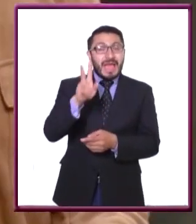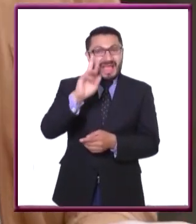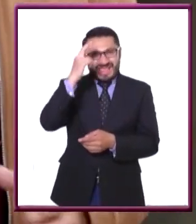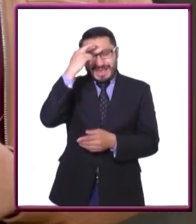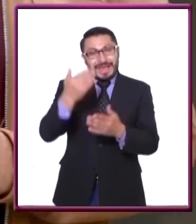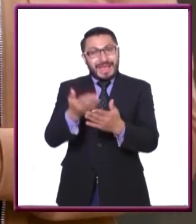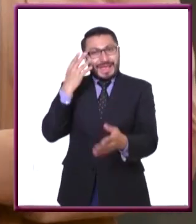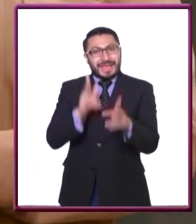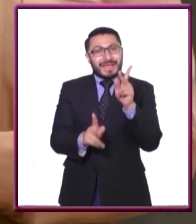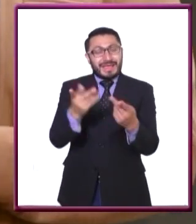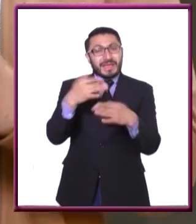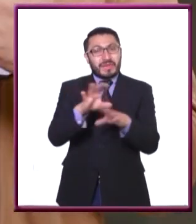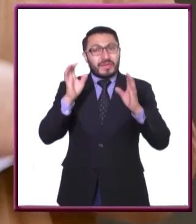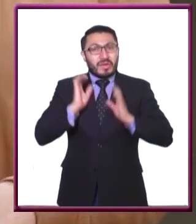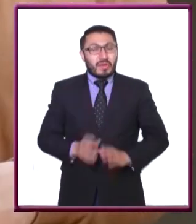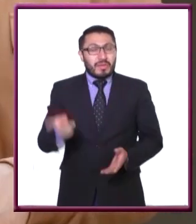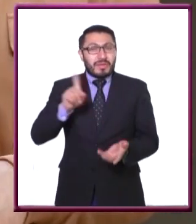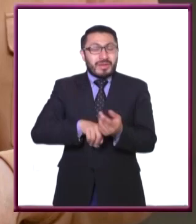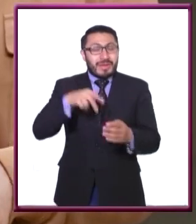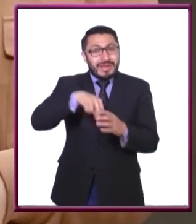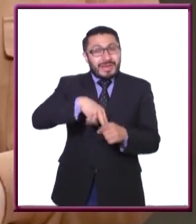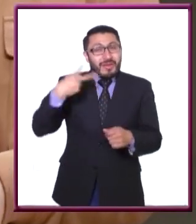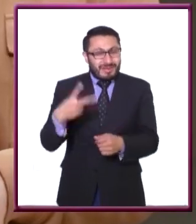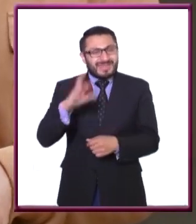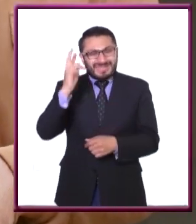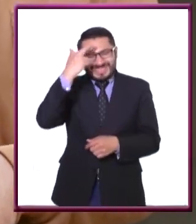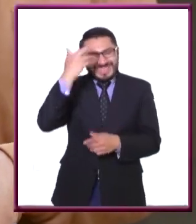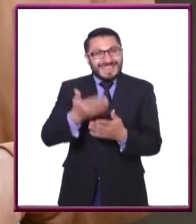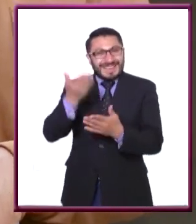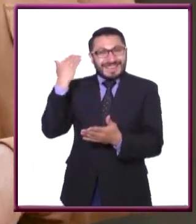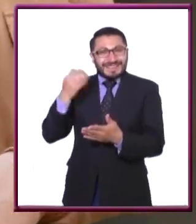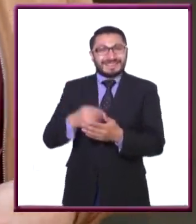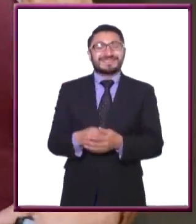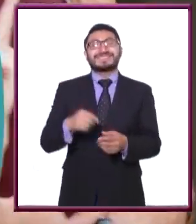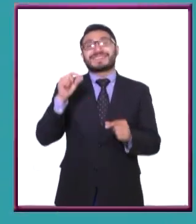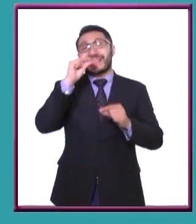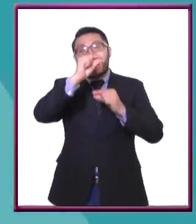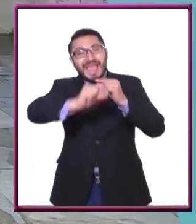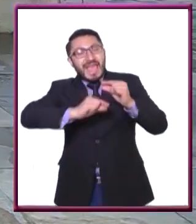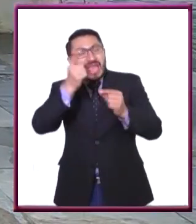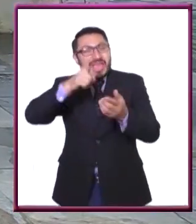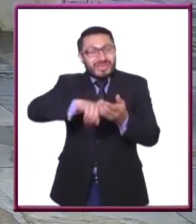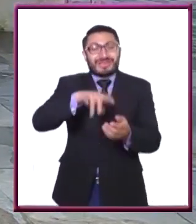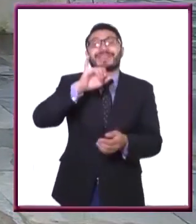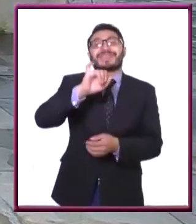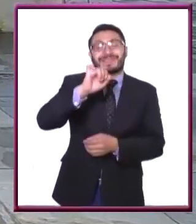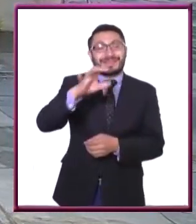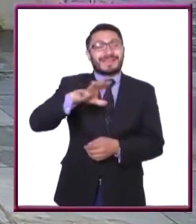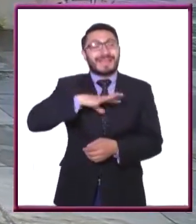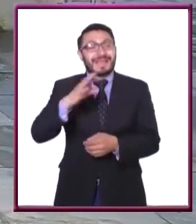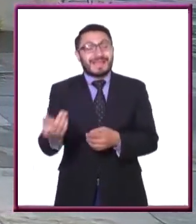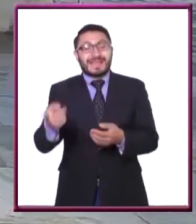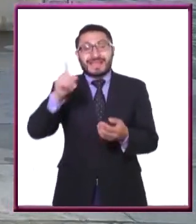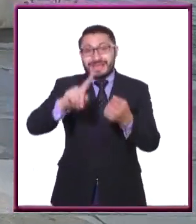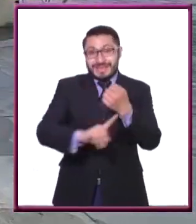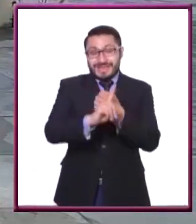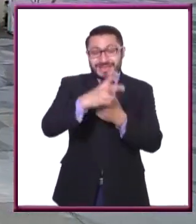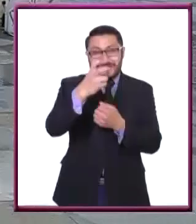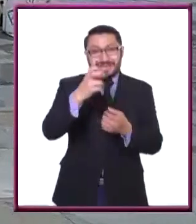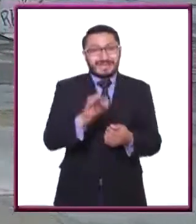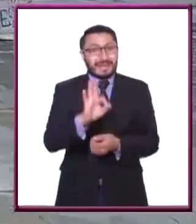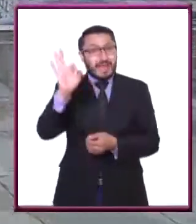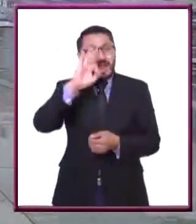¿recuerdas que estuvimos hablando sobre que en nuestro cuerpo hay vacío? Ah, sí, y que también hay átomos. Exacto, pues aquí tienes un problema de